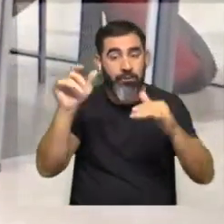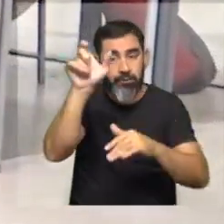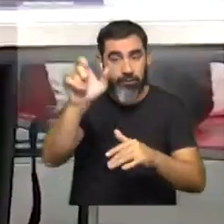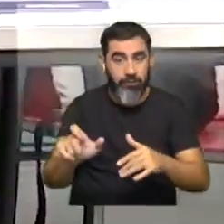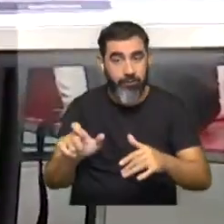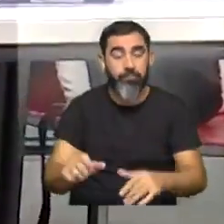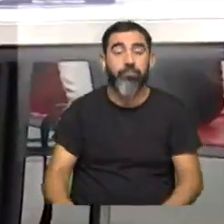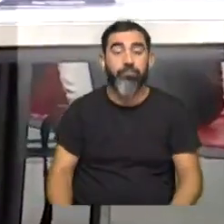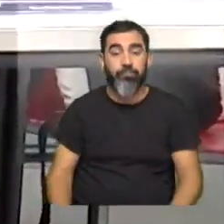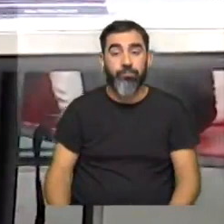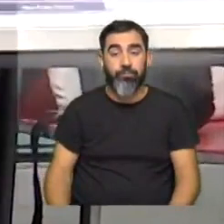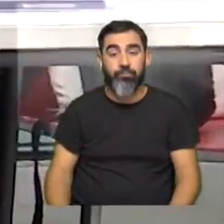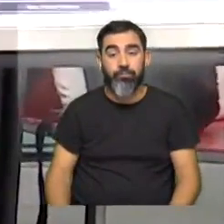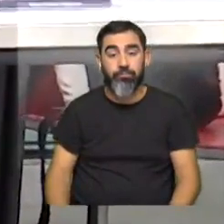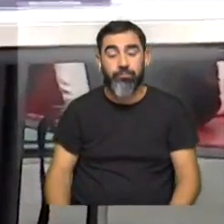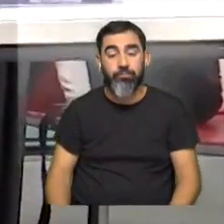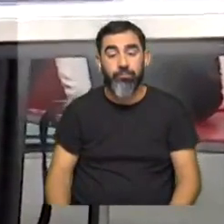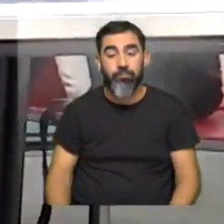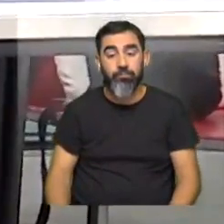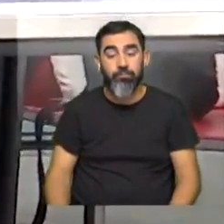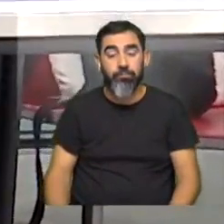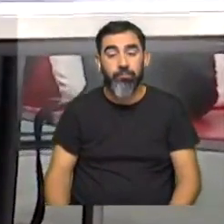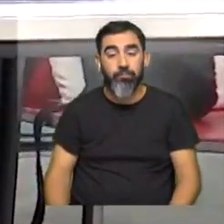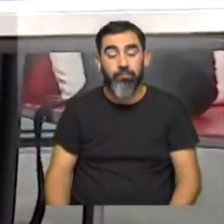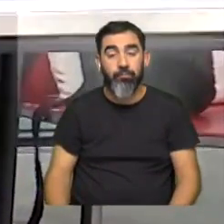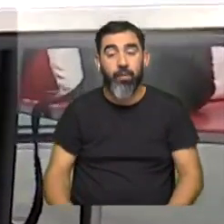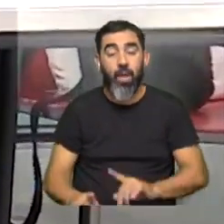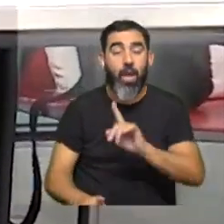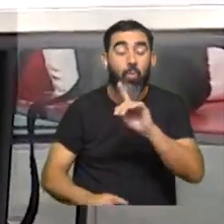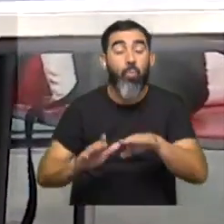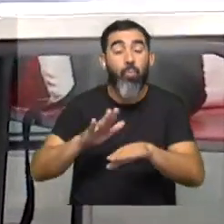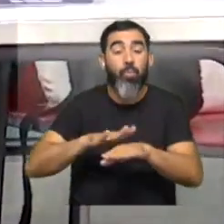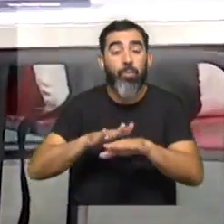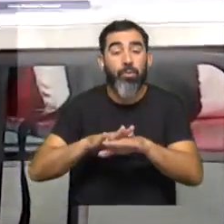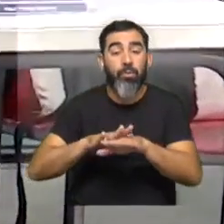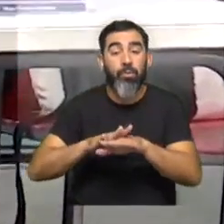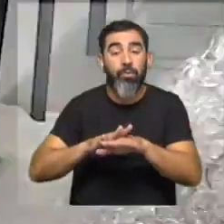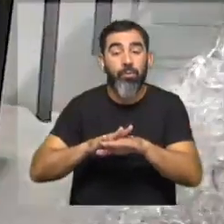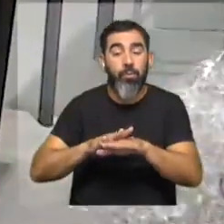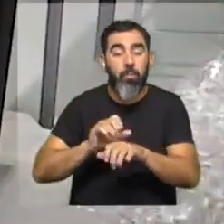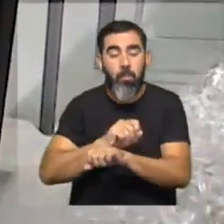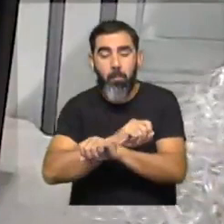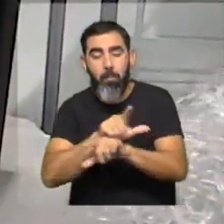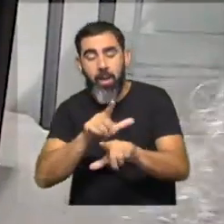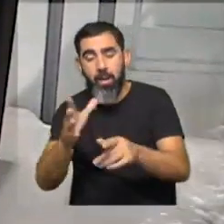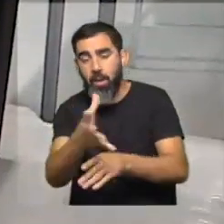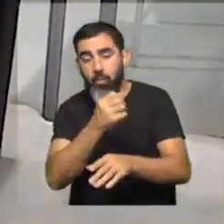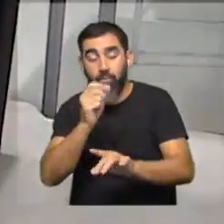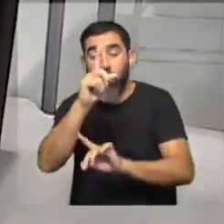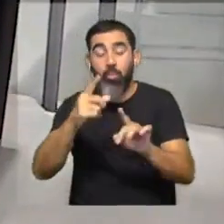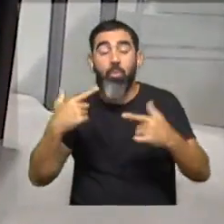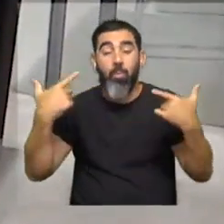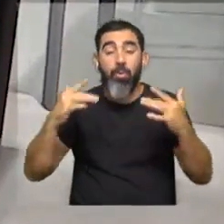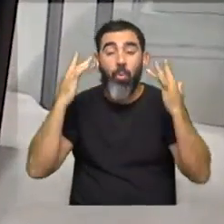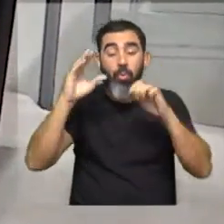adolescentes, que en algún momento entendemos que hubo, digamos, una utilización equivocada, particularmente de parte del ministro